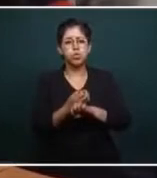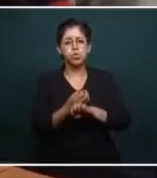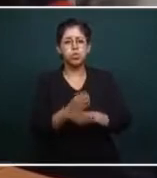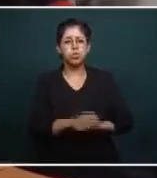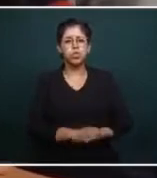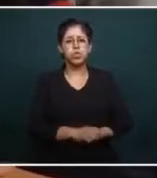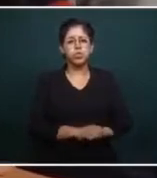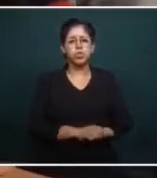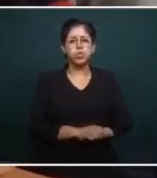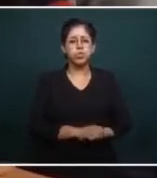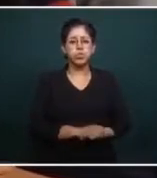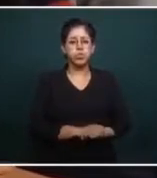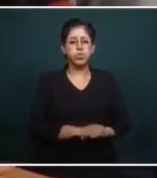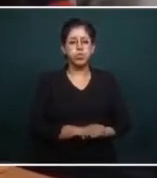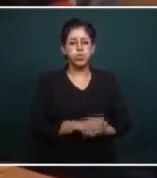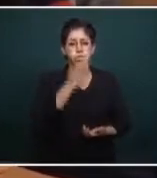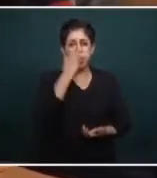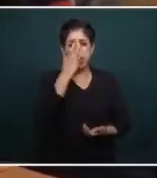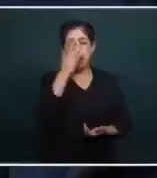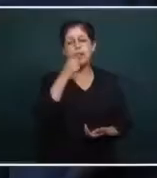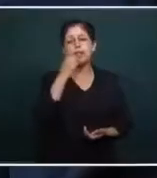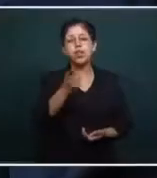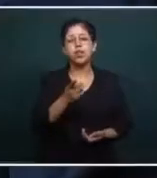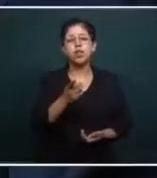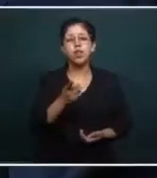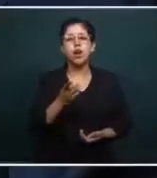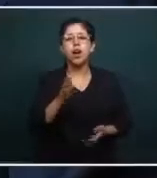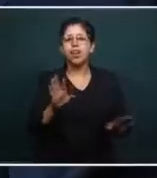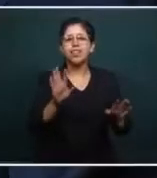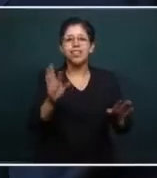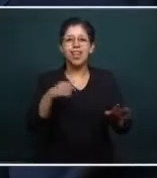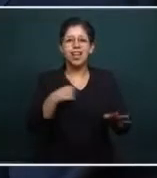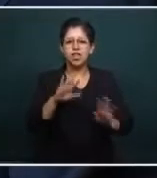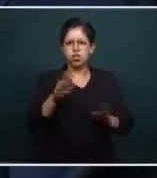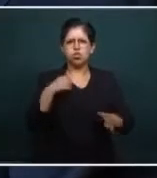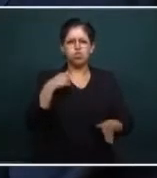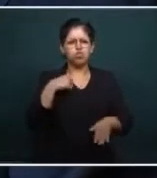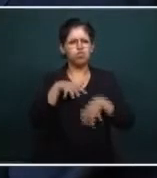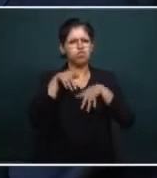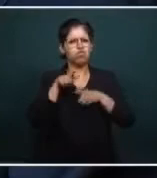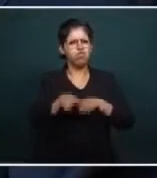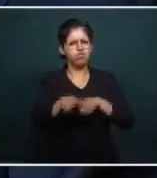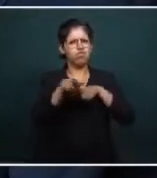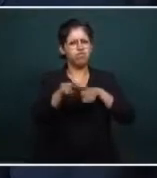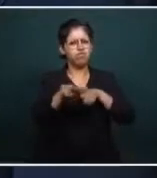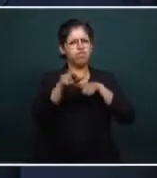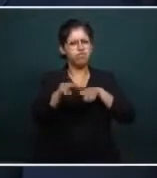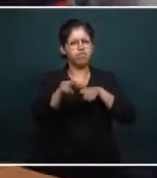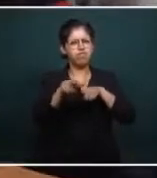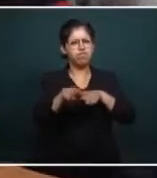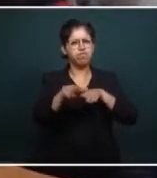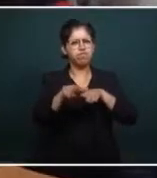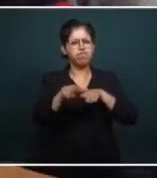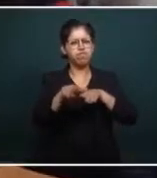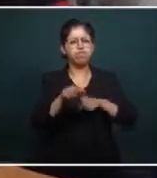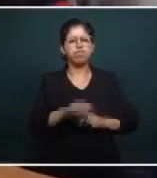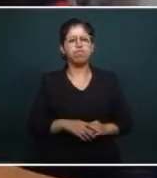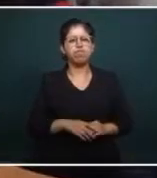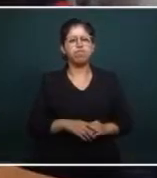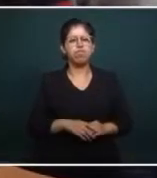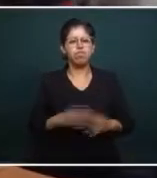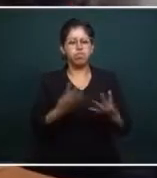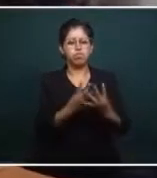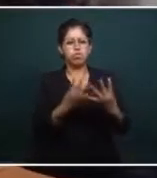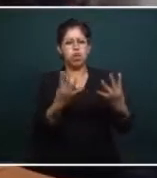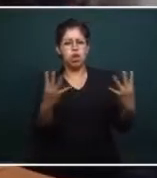ya has y ahora en already esta realized, segunda and campaña, this on the pues no ha second bajado campaign, la guardia he y ha hasn't mantenido stopped and he's justamente como maintained una bandera de this